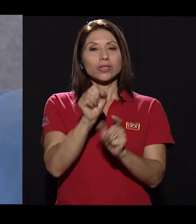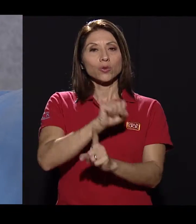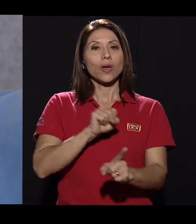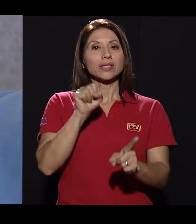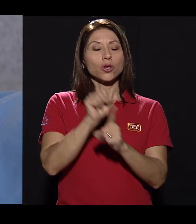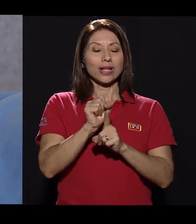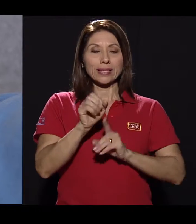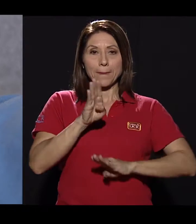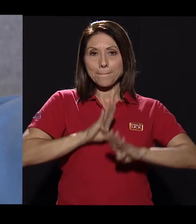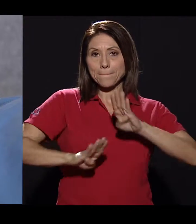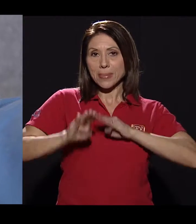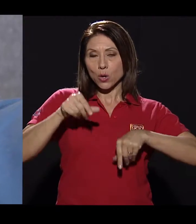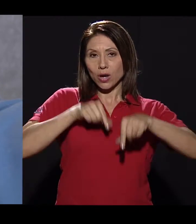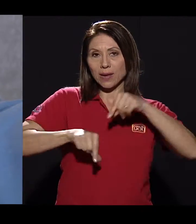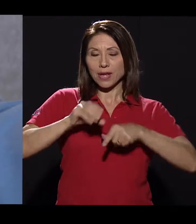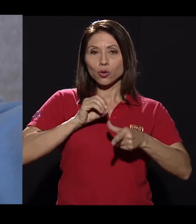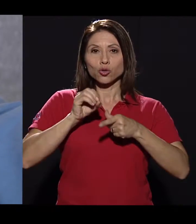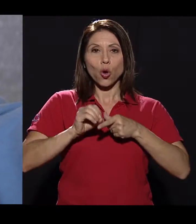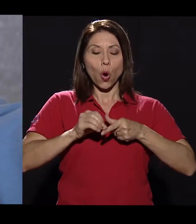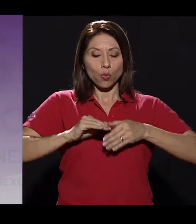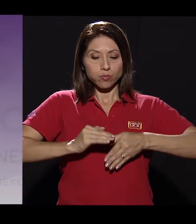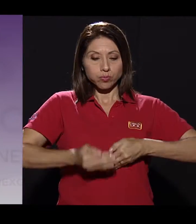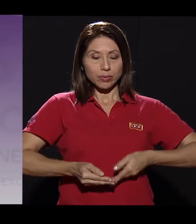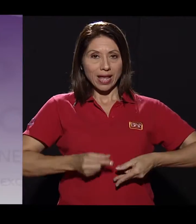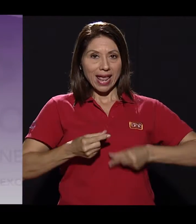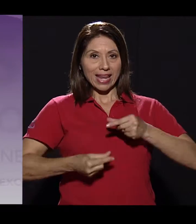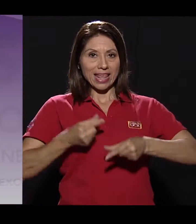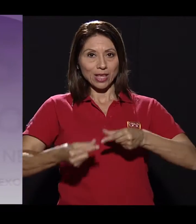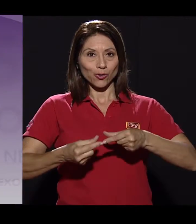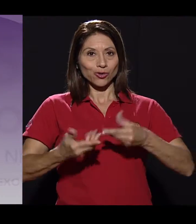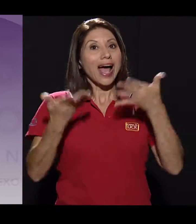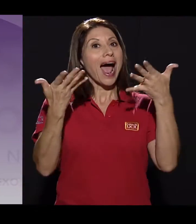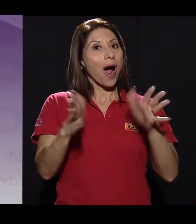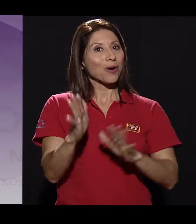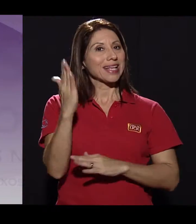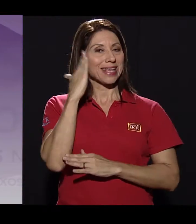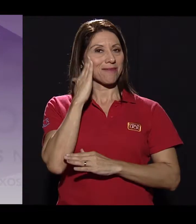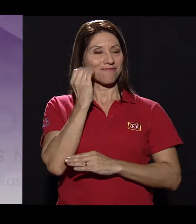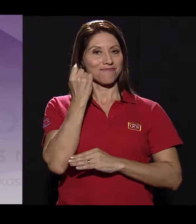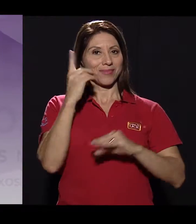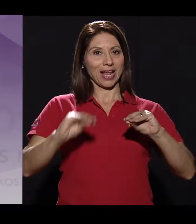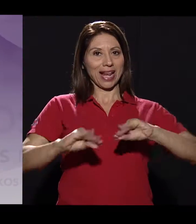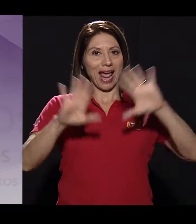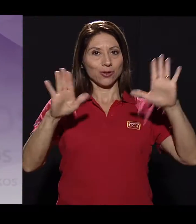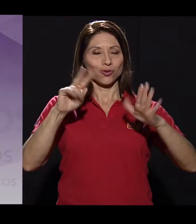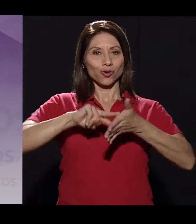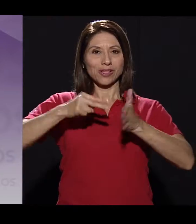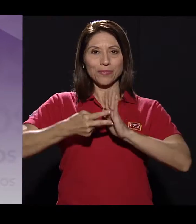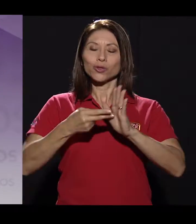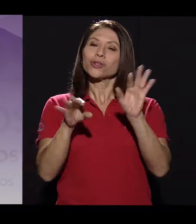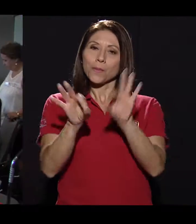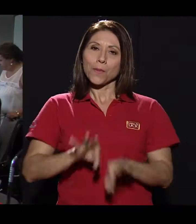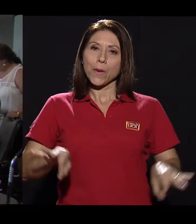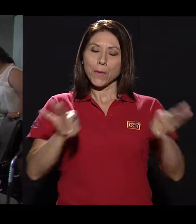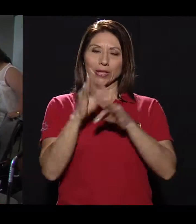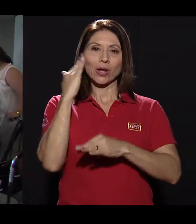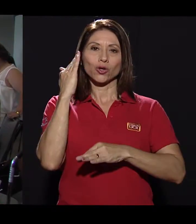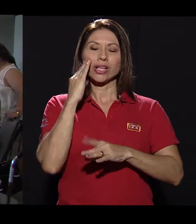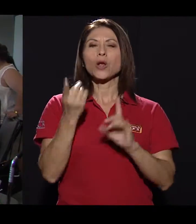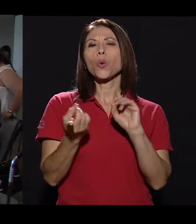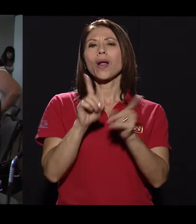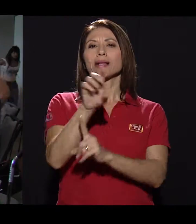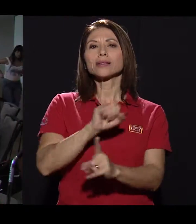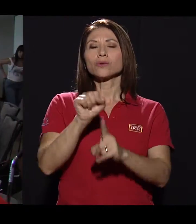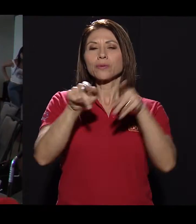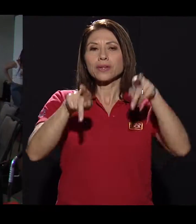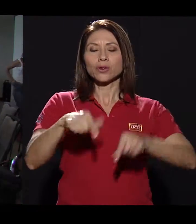alteraciones en factores bioquímicos o genéticos. Ahora que los conceptos están claros, es importante conocer también cuál es la situación